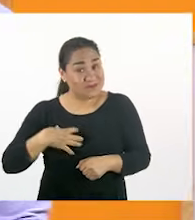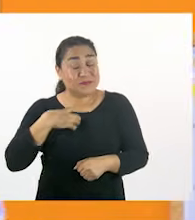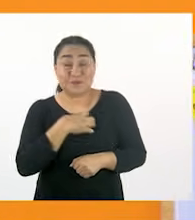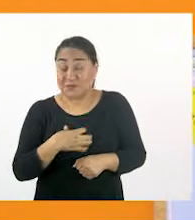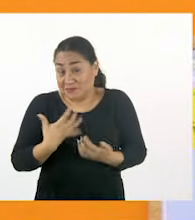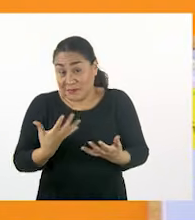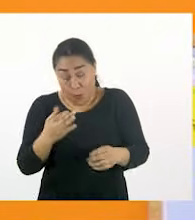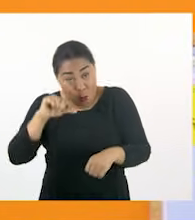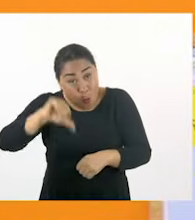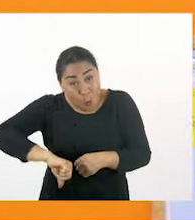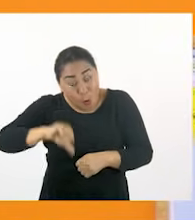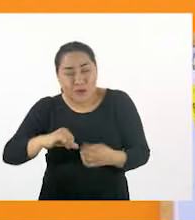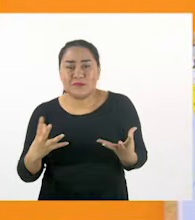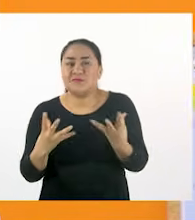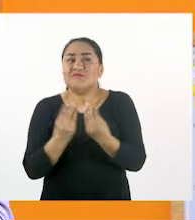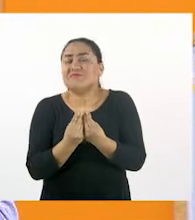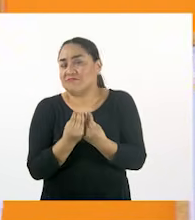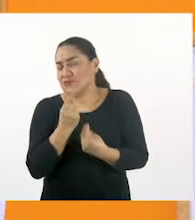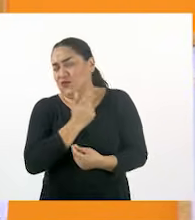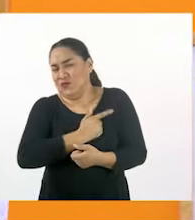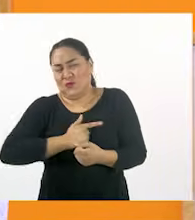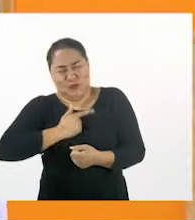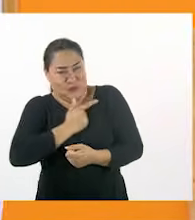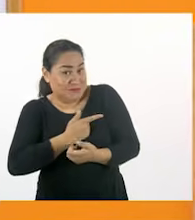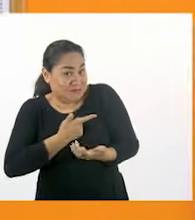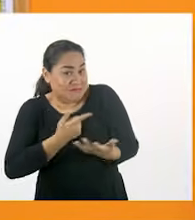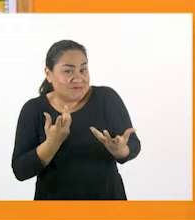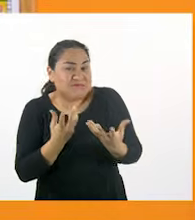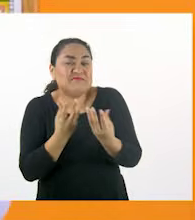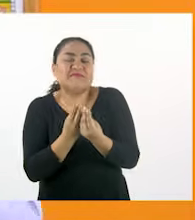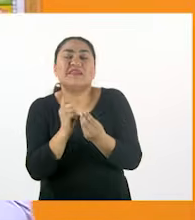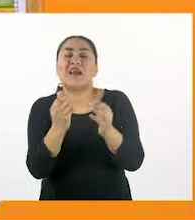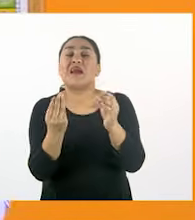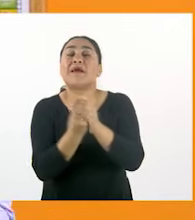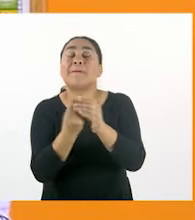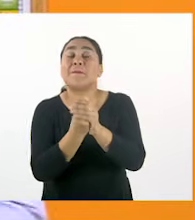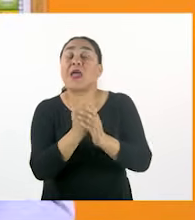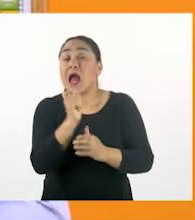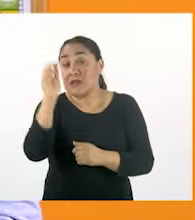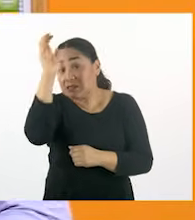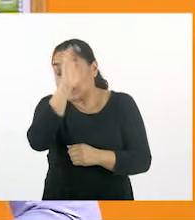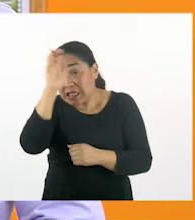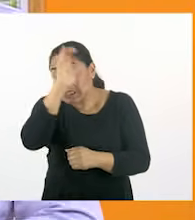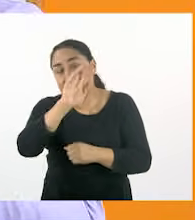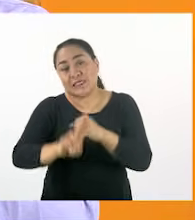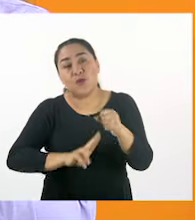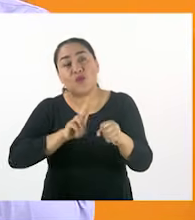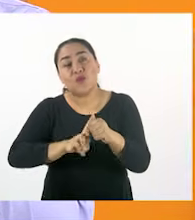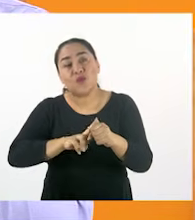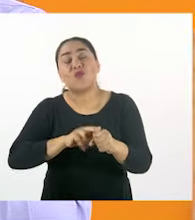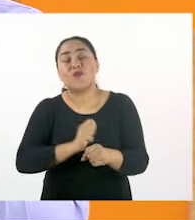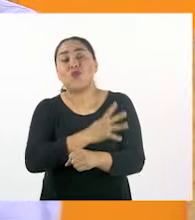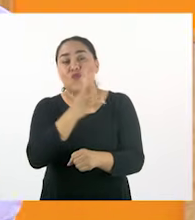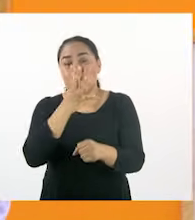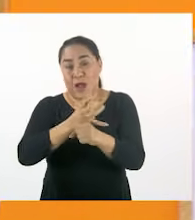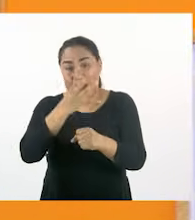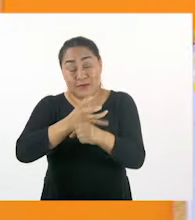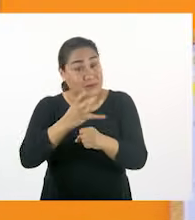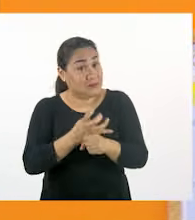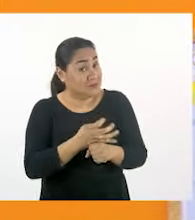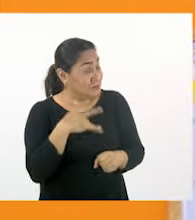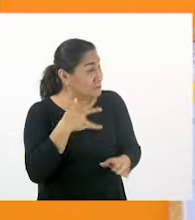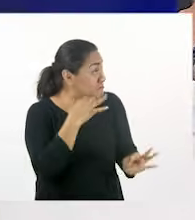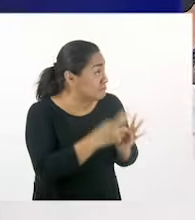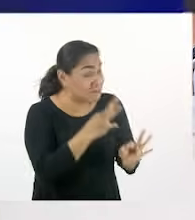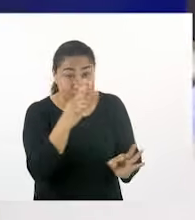porque juntos hoy vamos a tener el gusto de estar con ustedes en esta clase de Ciencias Naturales de Cuarto Grado. ¿Están listos en casita? ¿Estamos